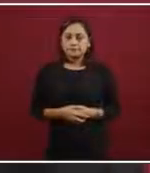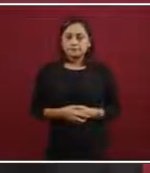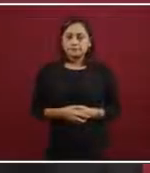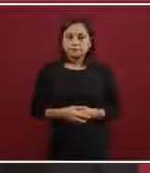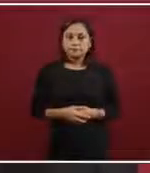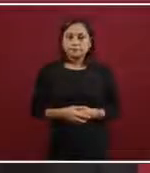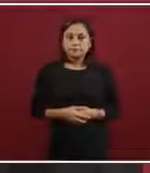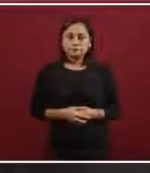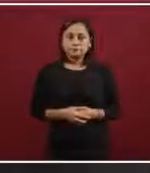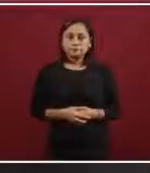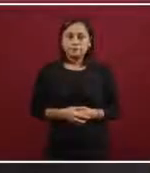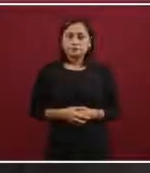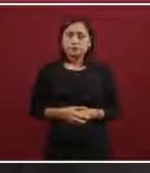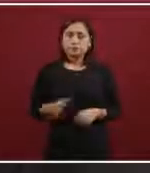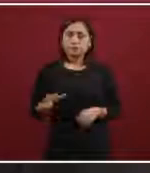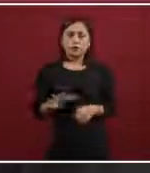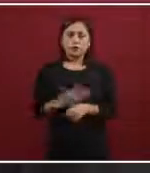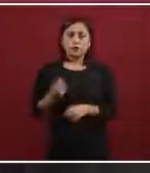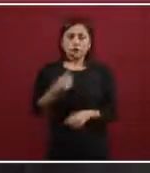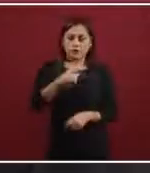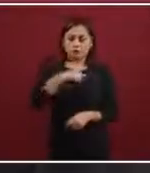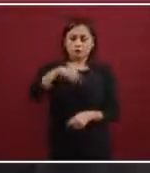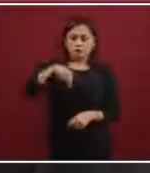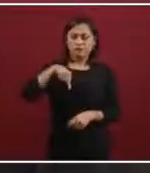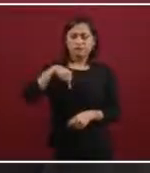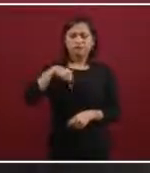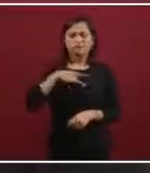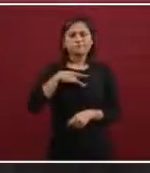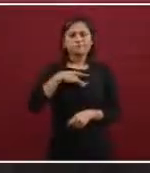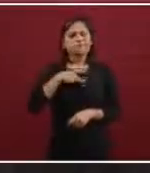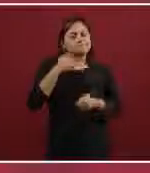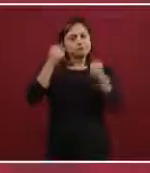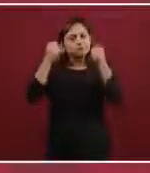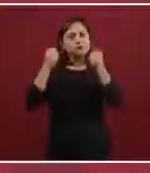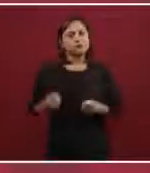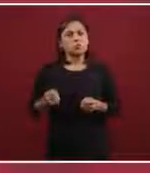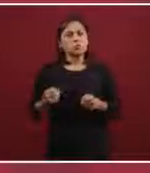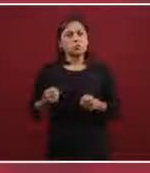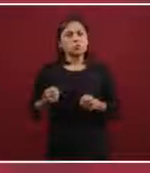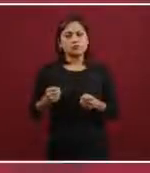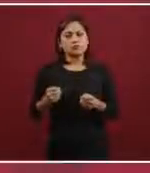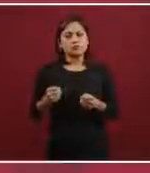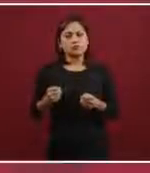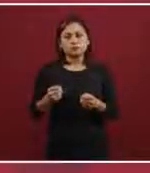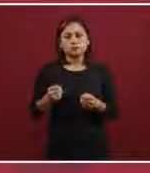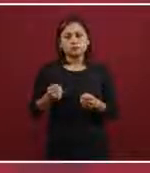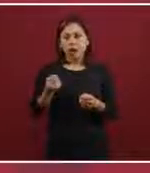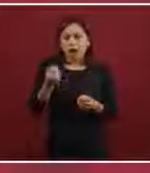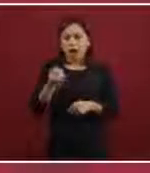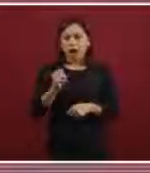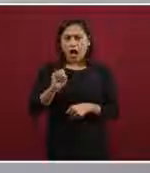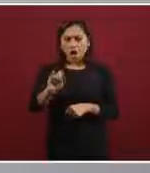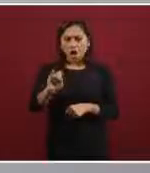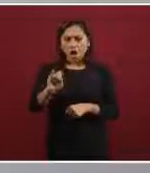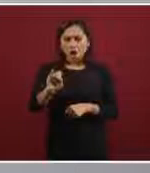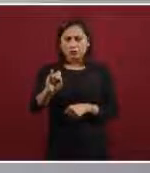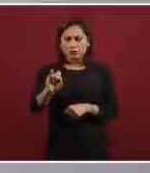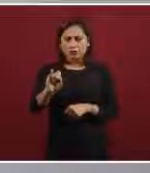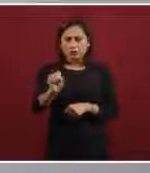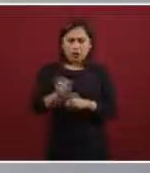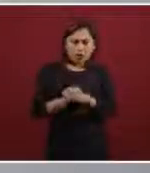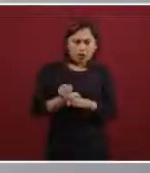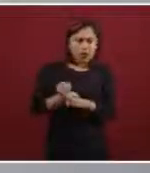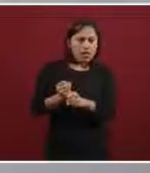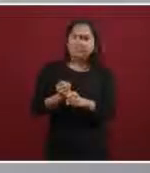estamos seguros que es la forma más eficaz y más humana